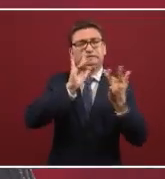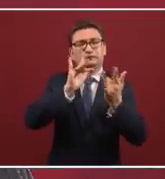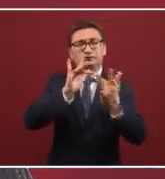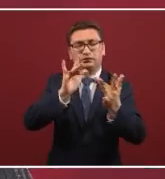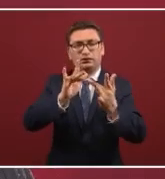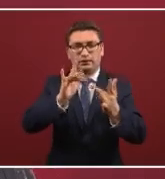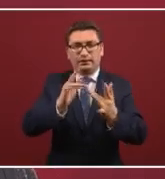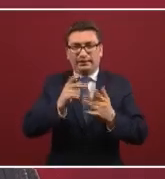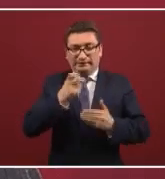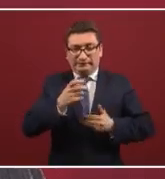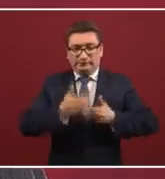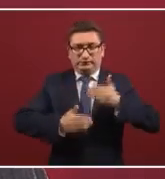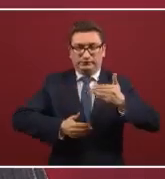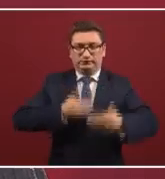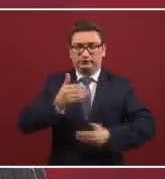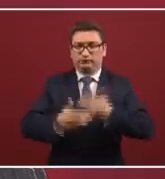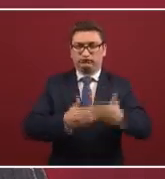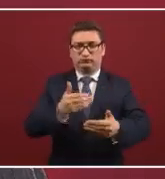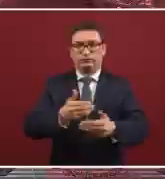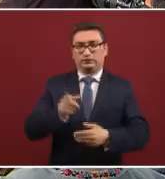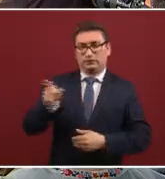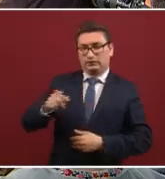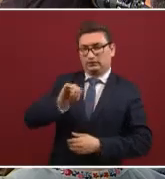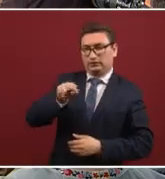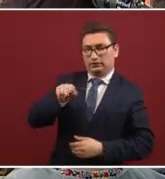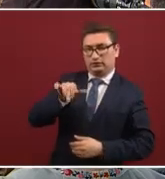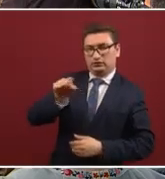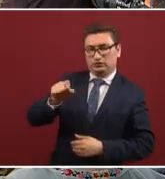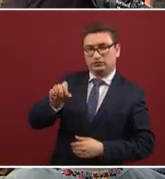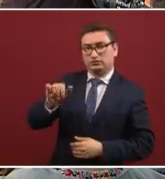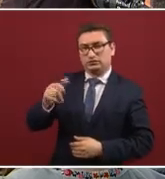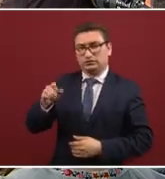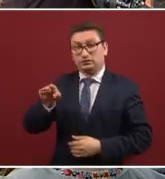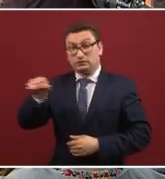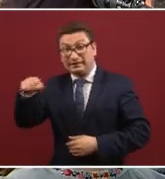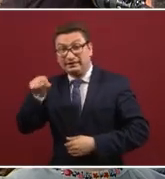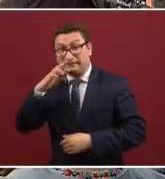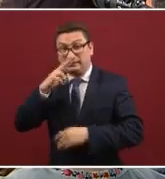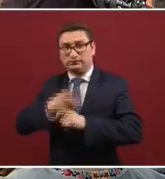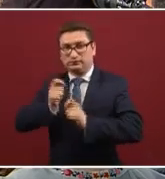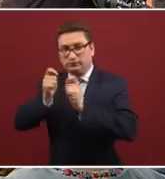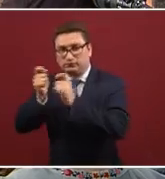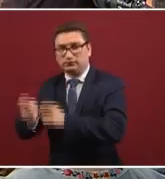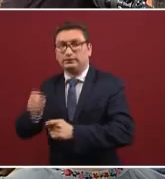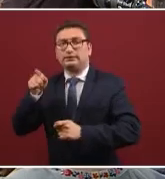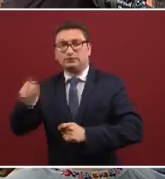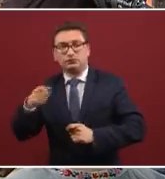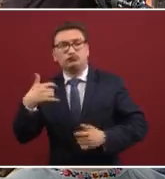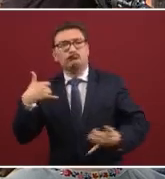Ese es el trabajo de Jesús Seade, estar hablando